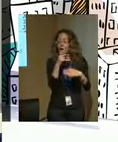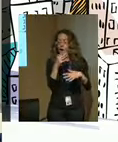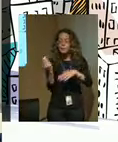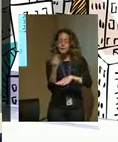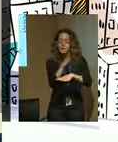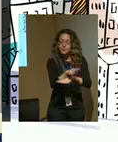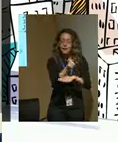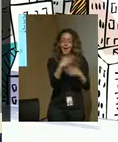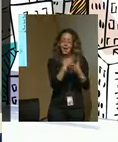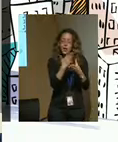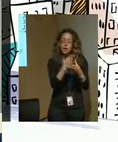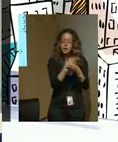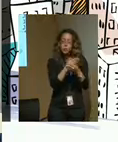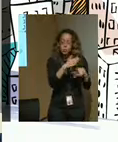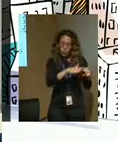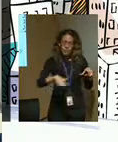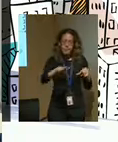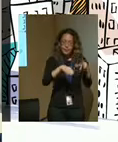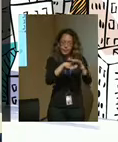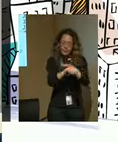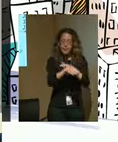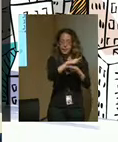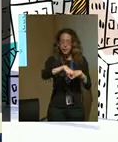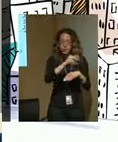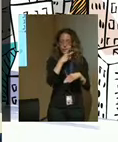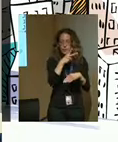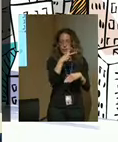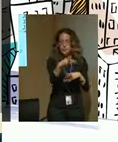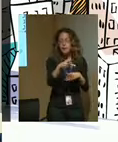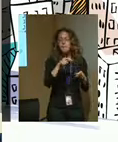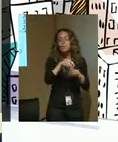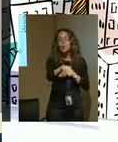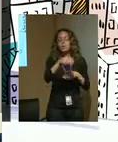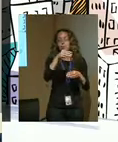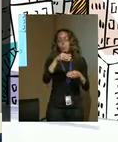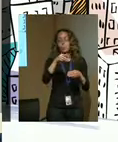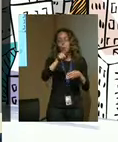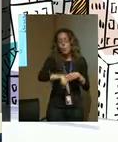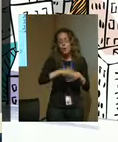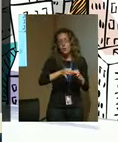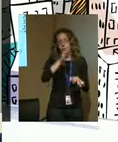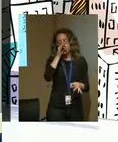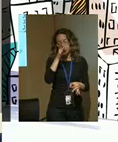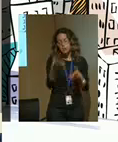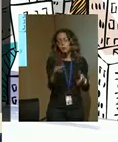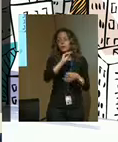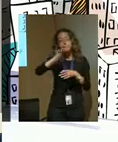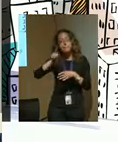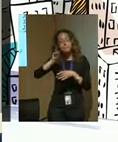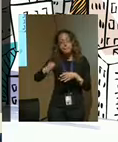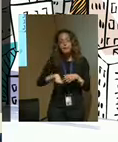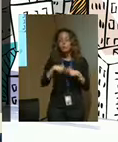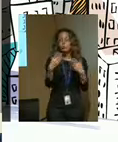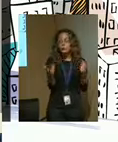estas vías verdes ahora en septiembre, ¿no? Y la pregunta que te referías, pues cómo no, cómo no